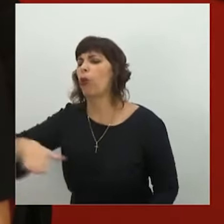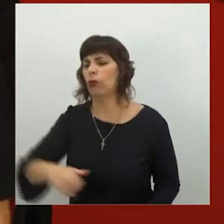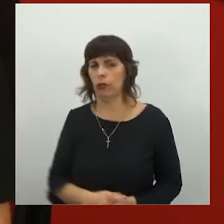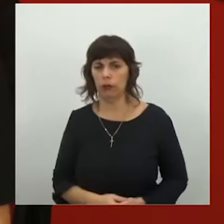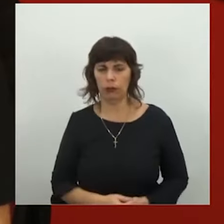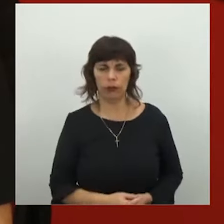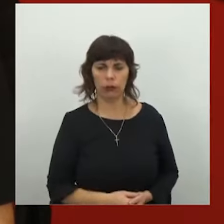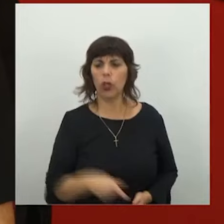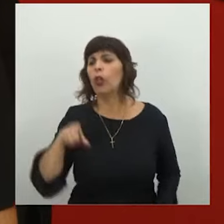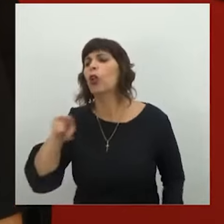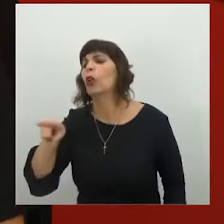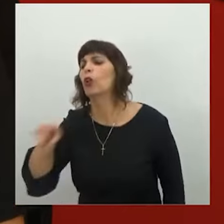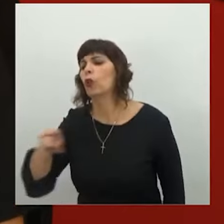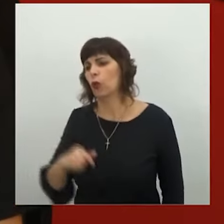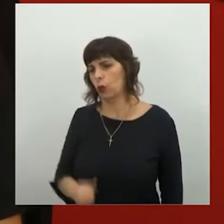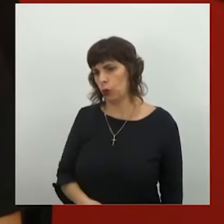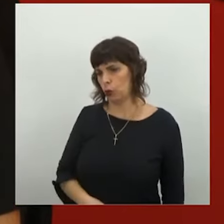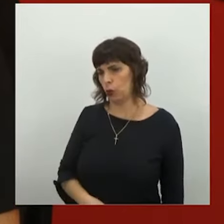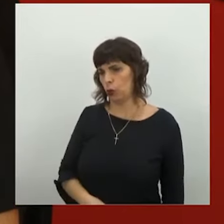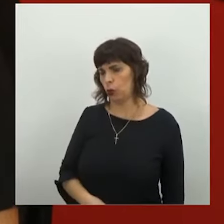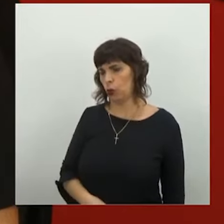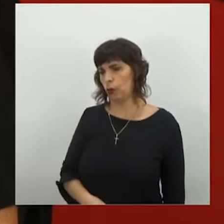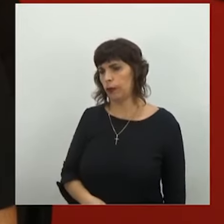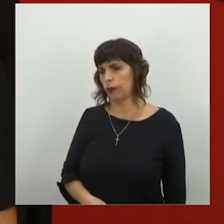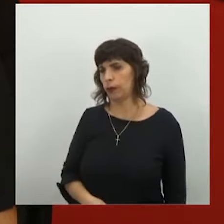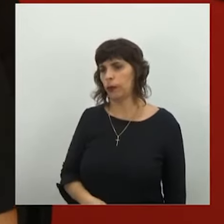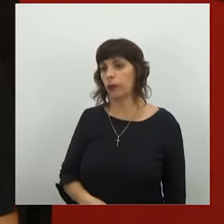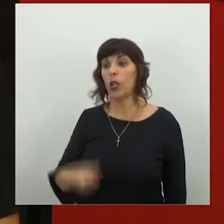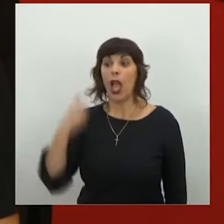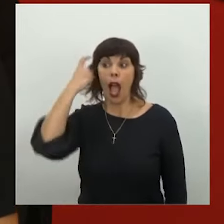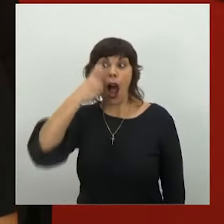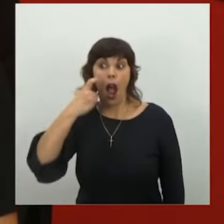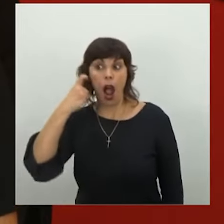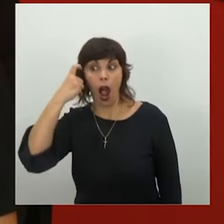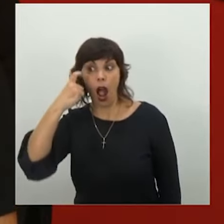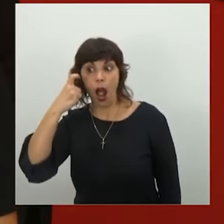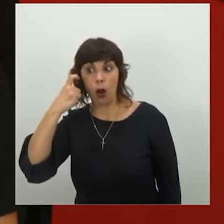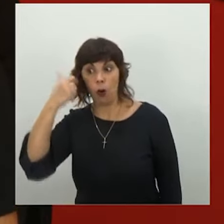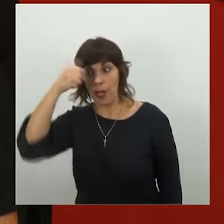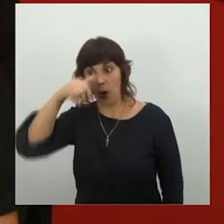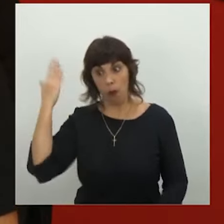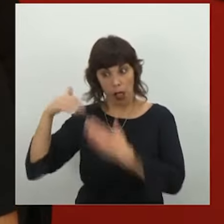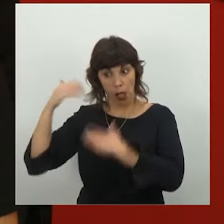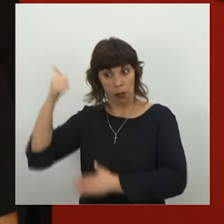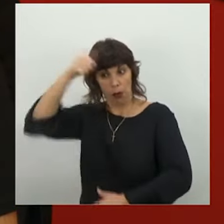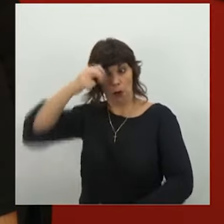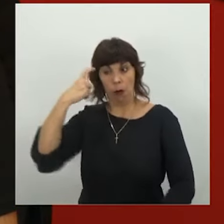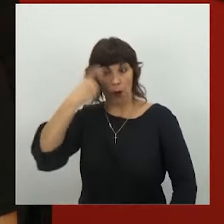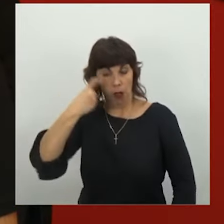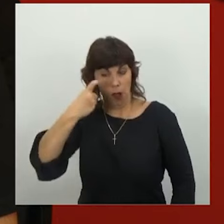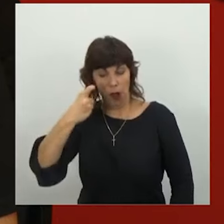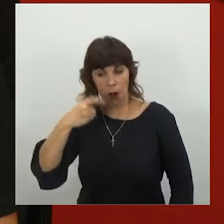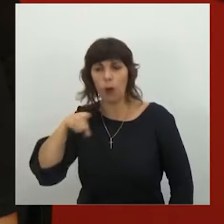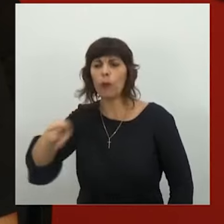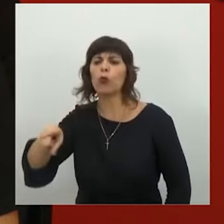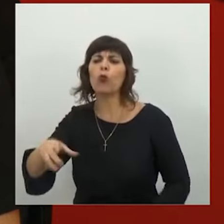tú acaso mayor y más grande que nuestro padre Jacob, que nos dio este pozo? Y Jesucristo le